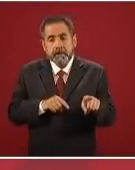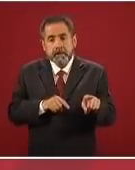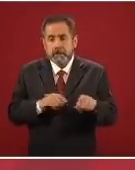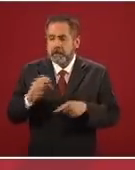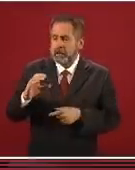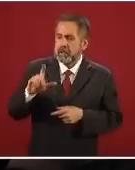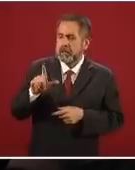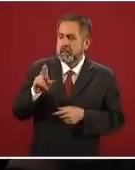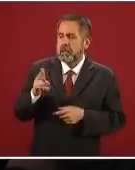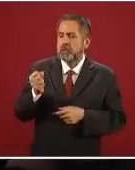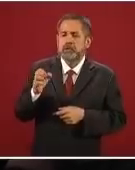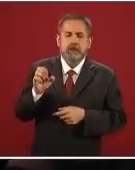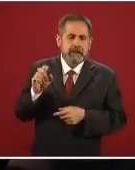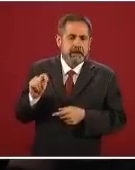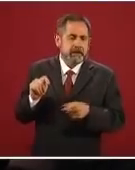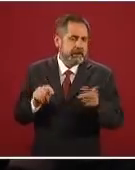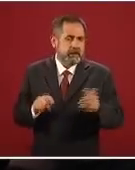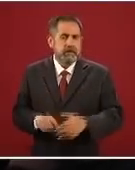Clausel,